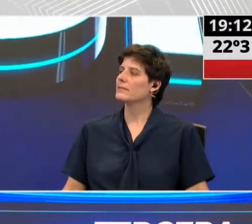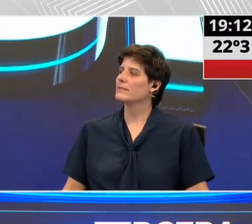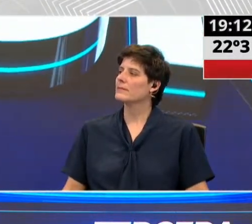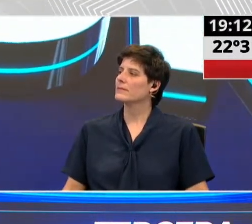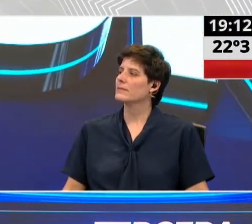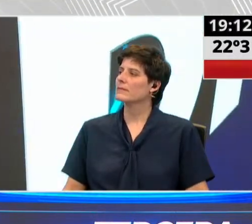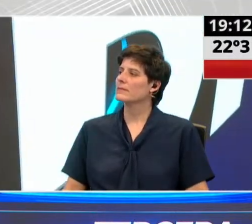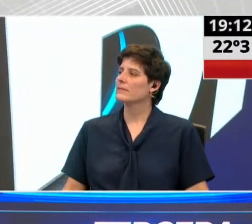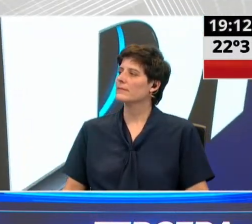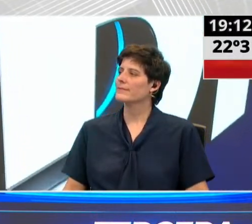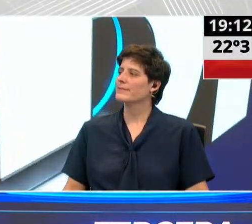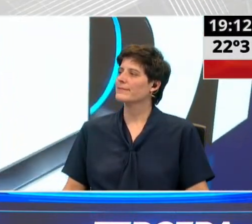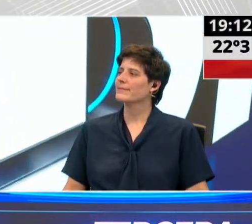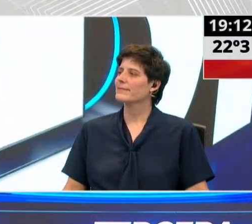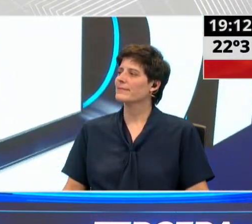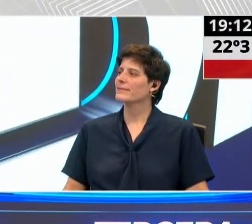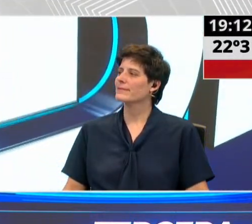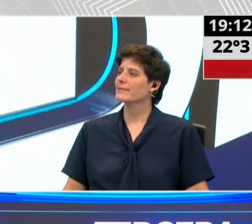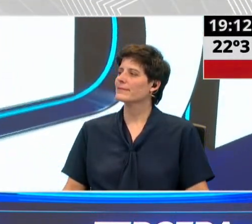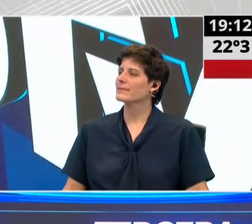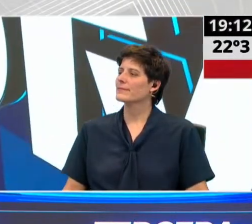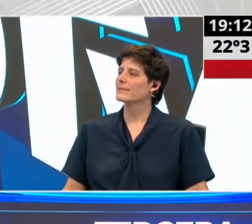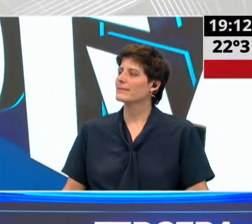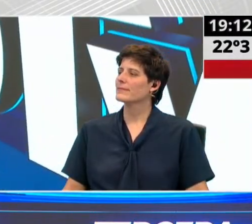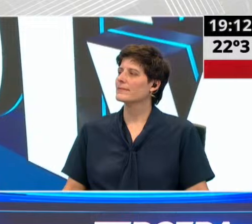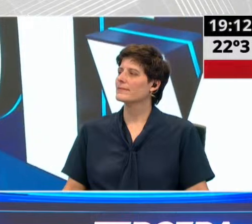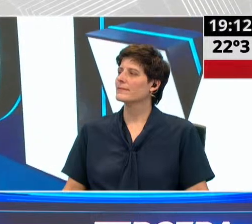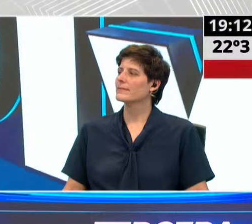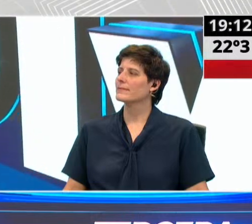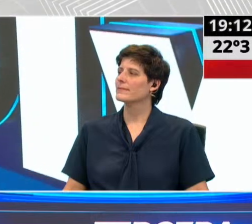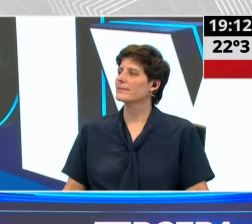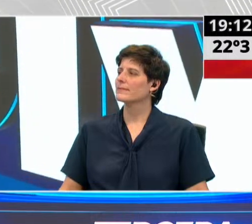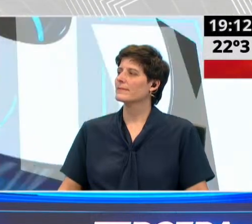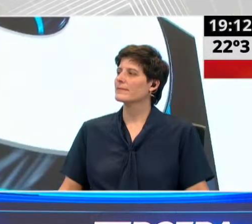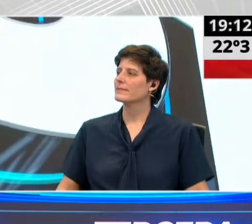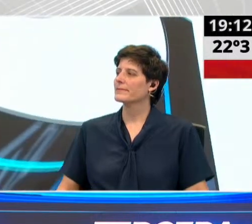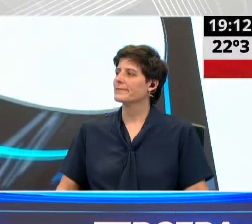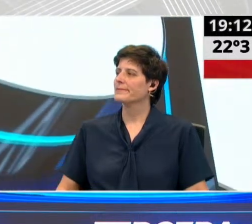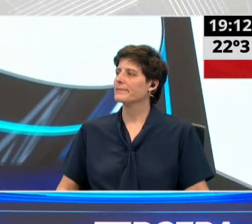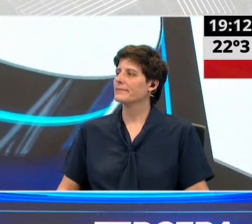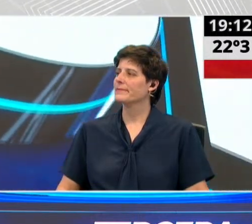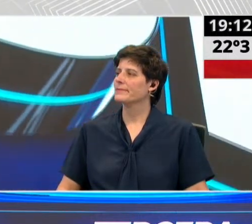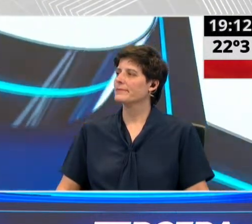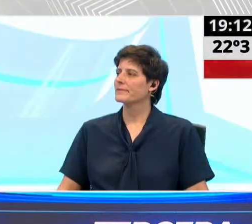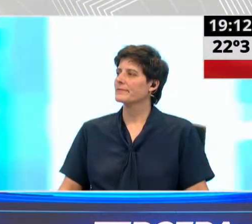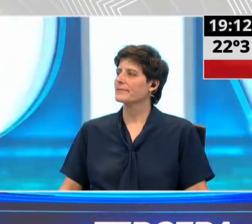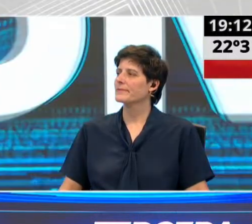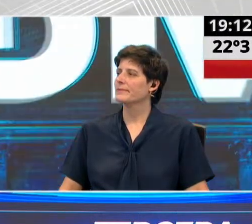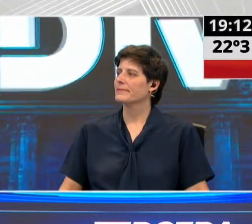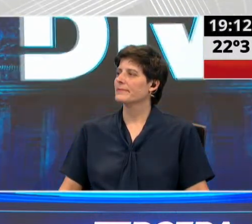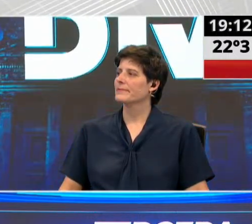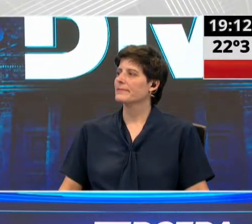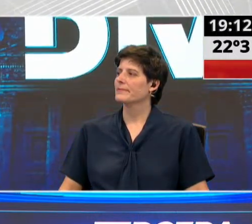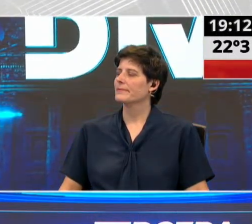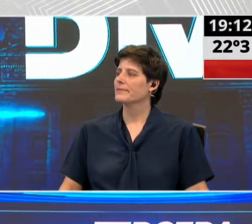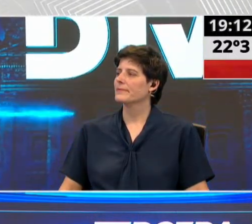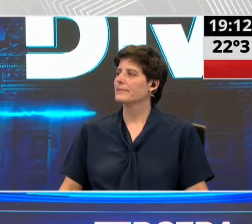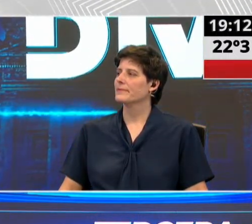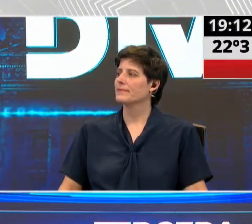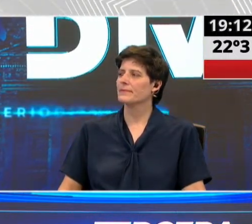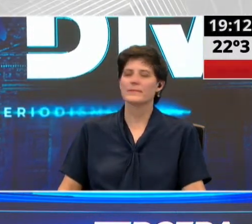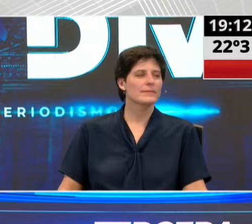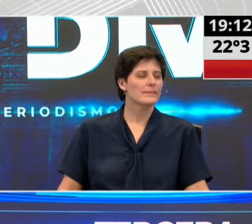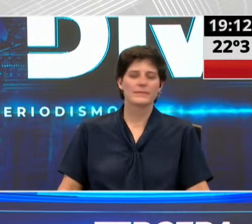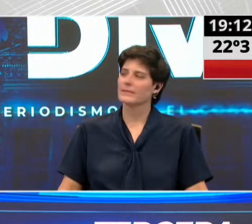Cámara es donde apareció la posibilidad de que en ese contexto hubiera un peso mayor de una articulación que excede los límites de Juntos